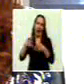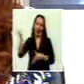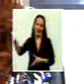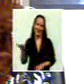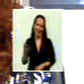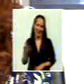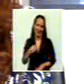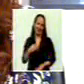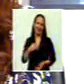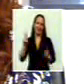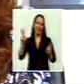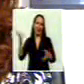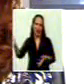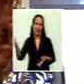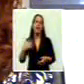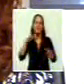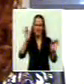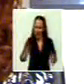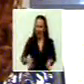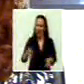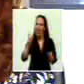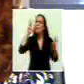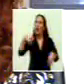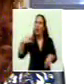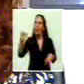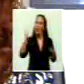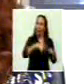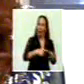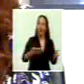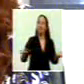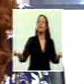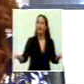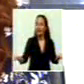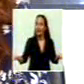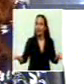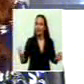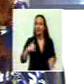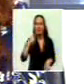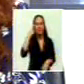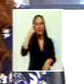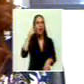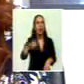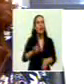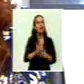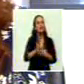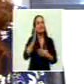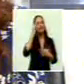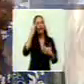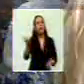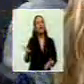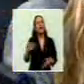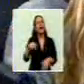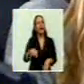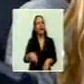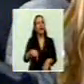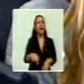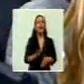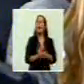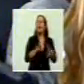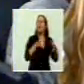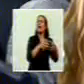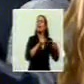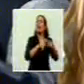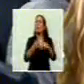sabía que Perón iba a volver alguna vez. Y bueno, creo que es un homenaje que está más allá hoy de los partidos